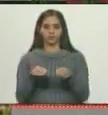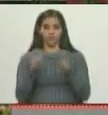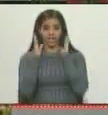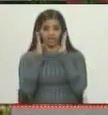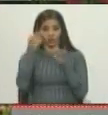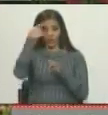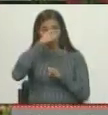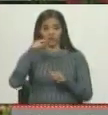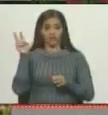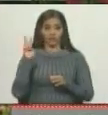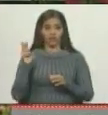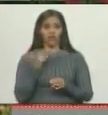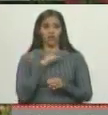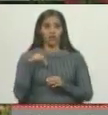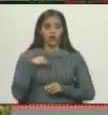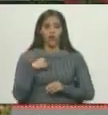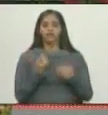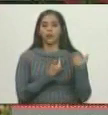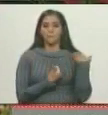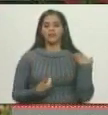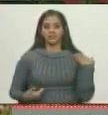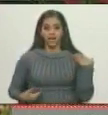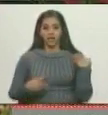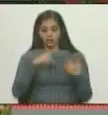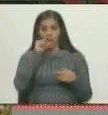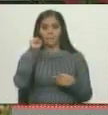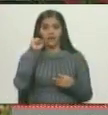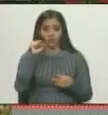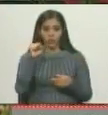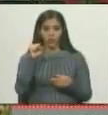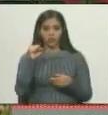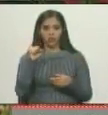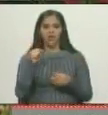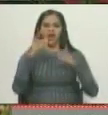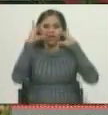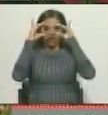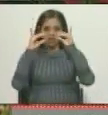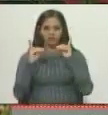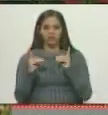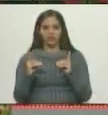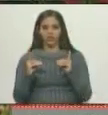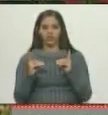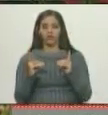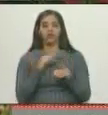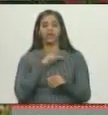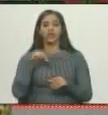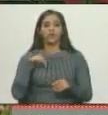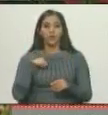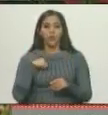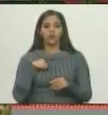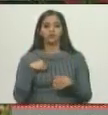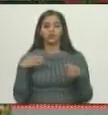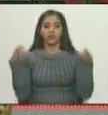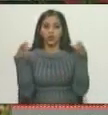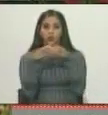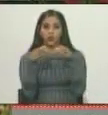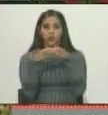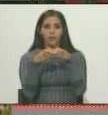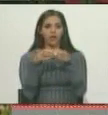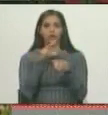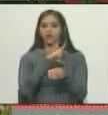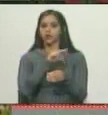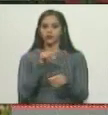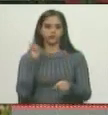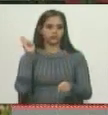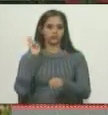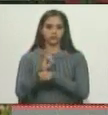pueblo de Venezuela. Nuestro presidente, Nicolás Maduro, ha decidido que nuestra delegación no asista a las